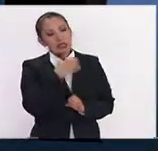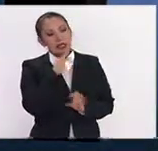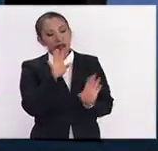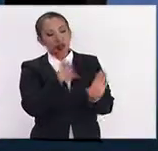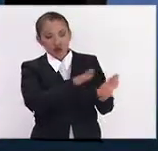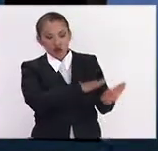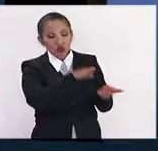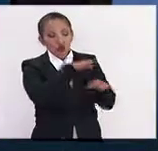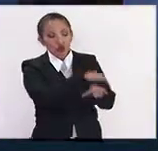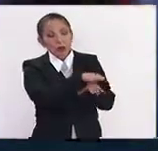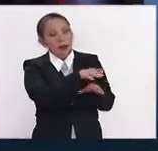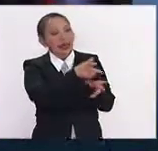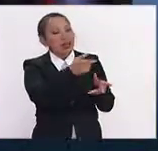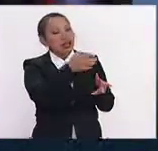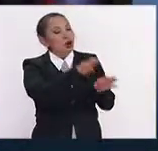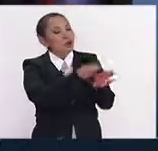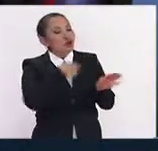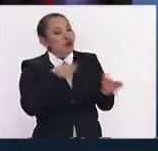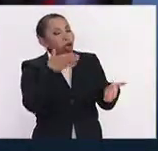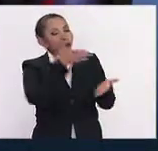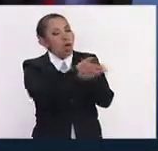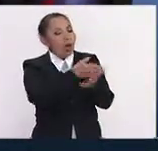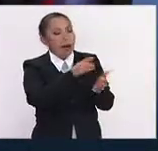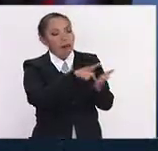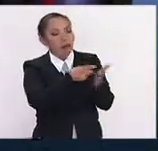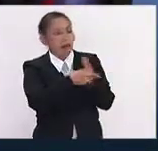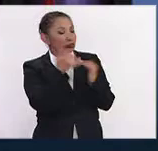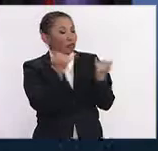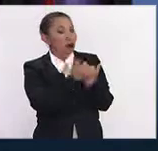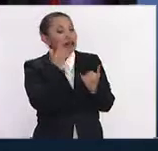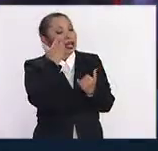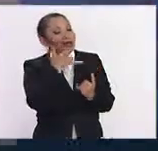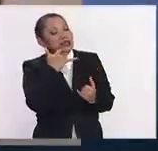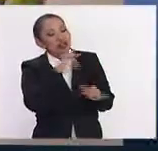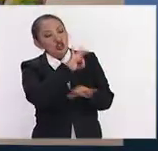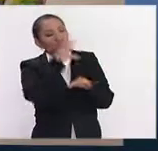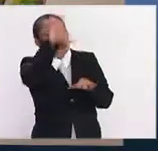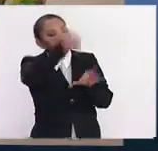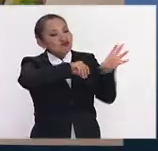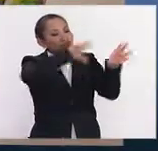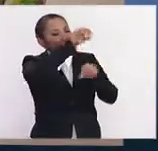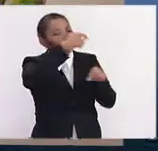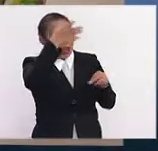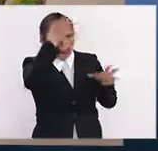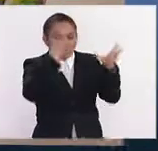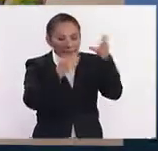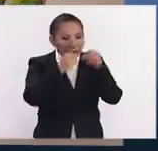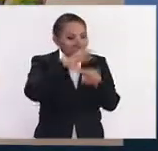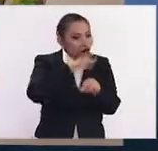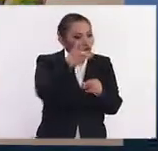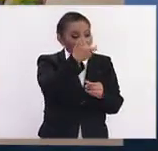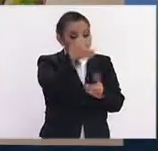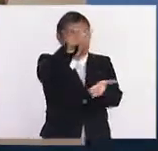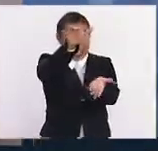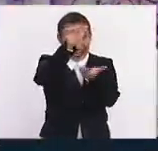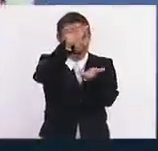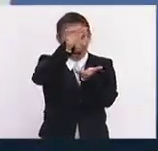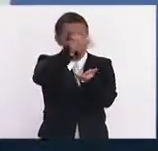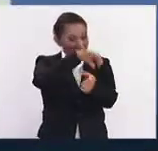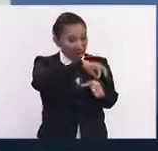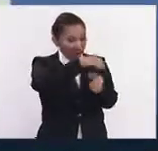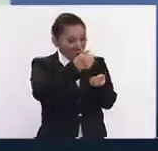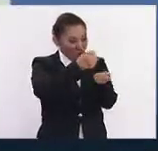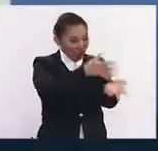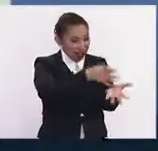con respecto a cómo llegué a este proyecto, igual, pues era intentar juntar todo lo que era, todo ese dinero. Entonces,